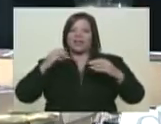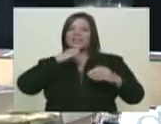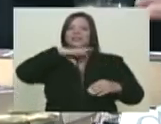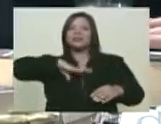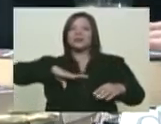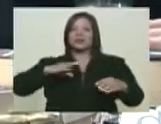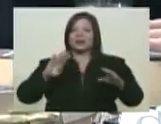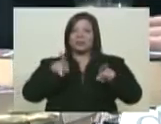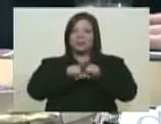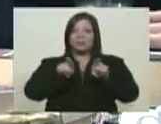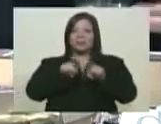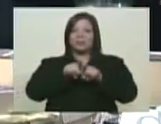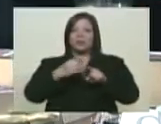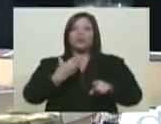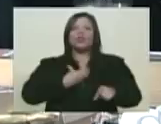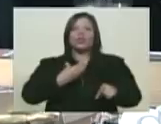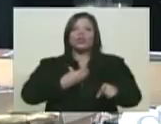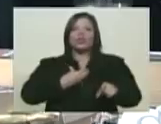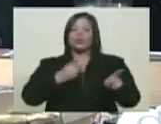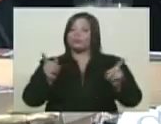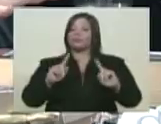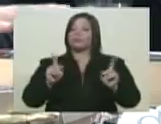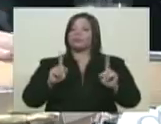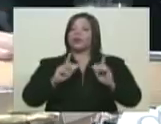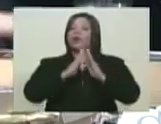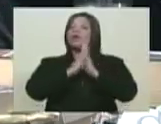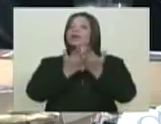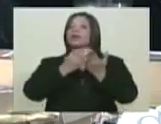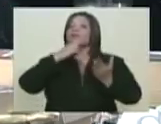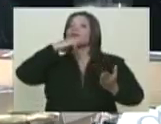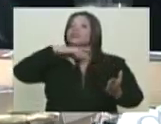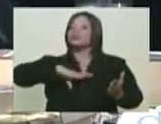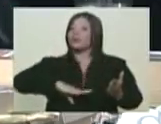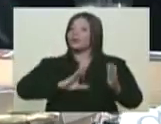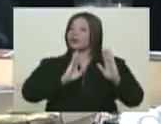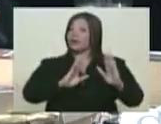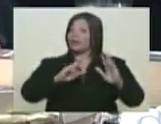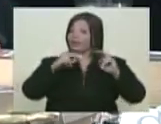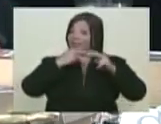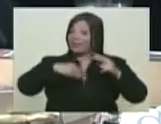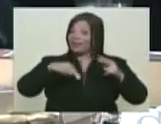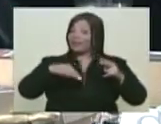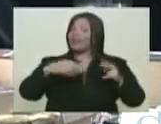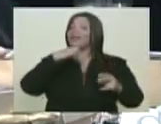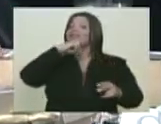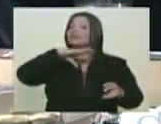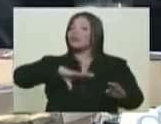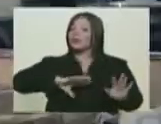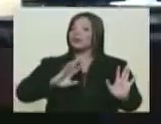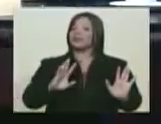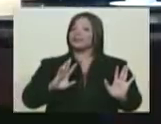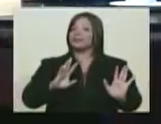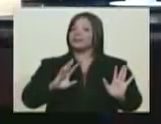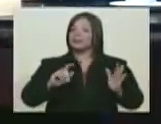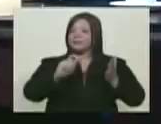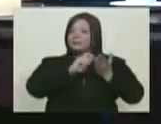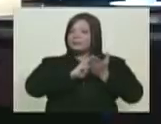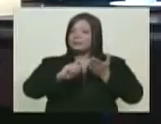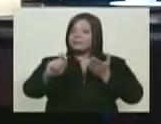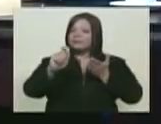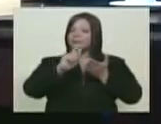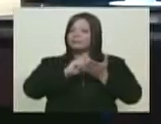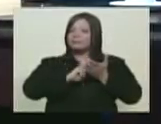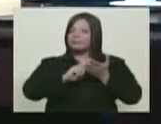históricos es novelado, ¿verdad? No, son libros de historia, narrativa, pero de historia. Pero con una narración, digamos,